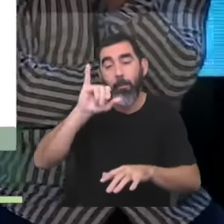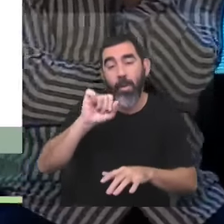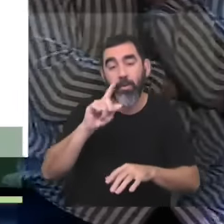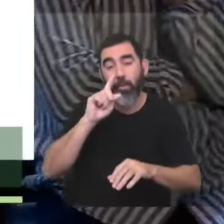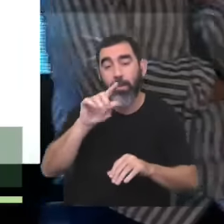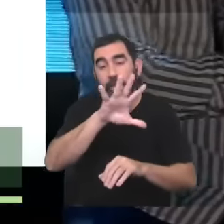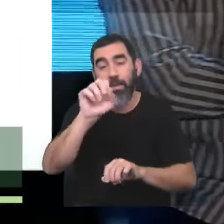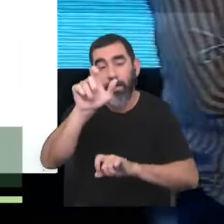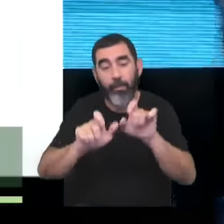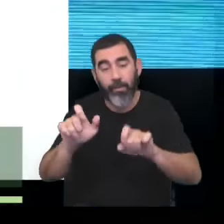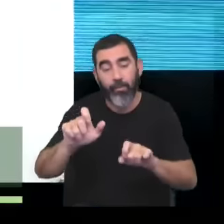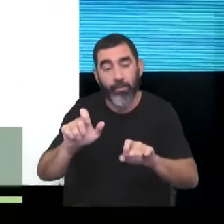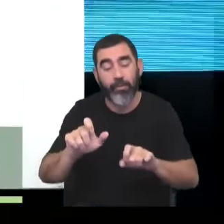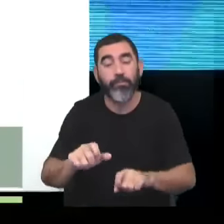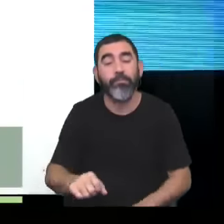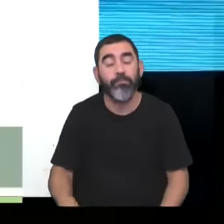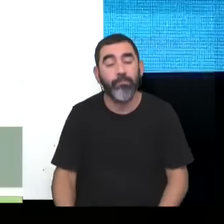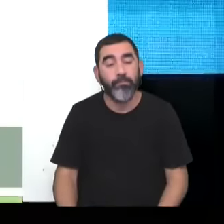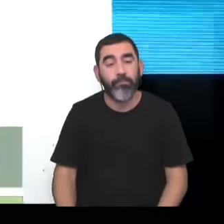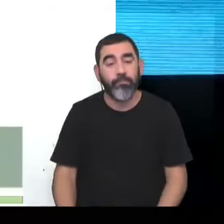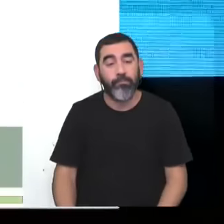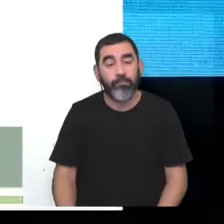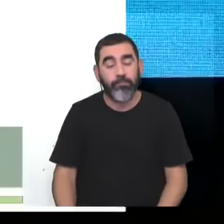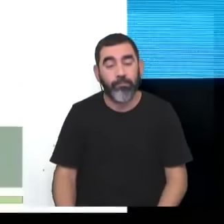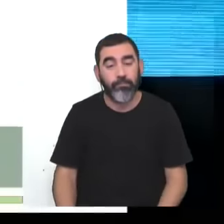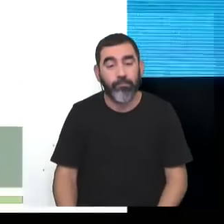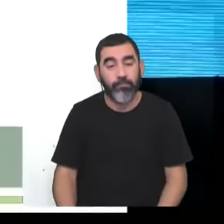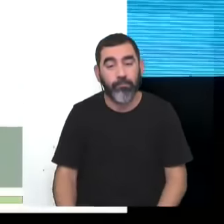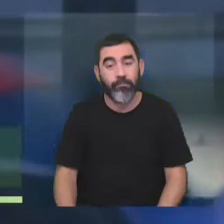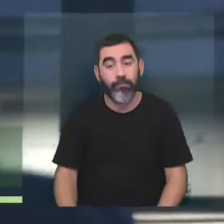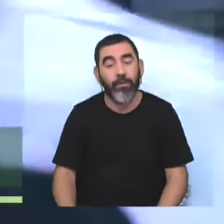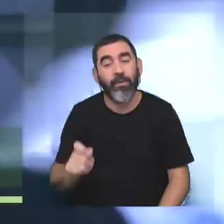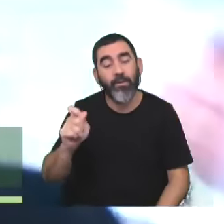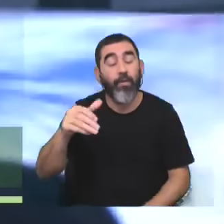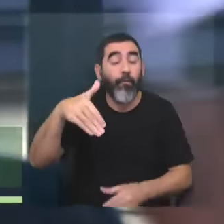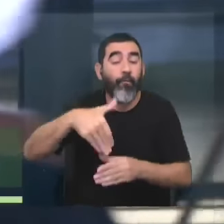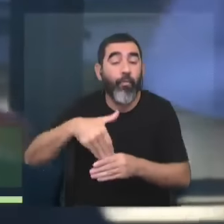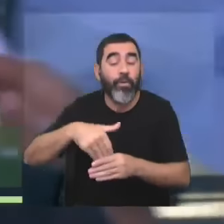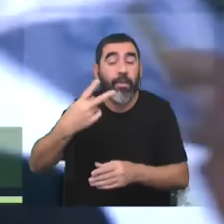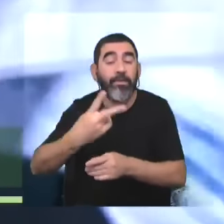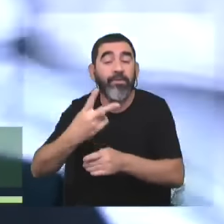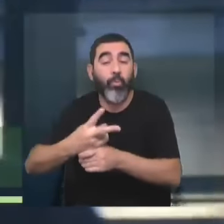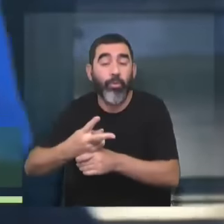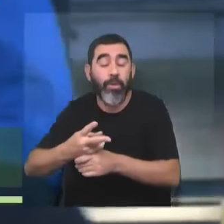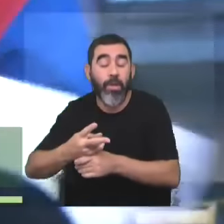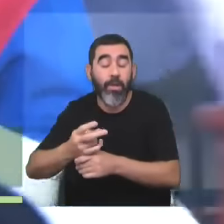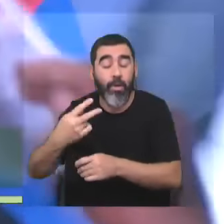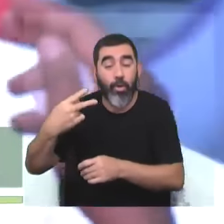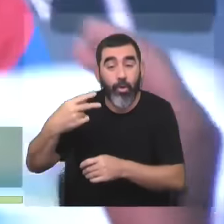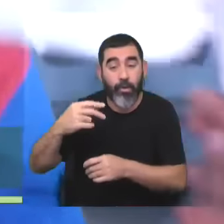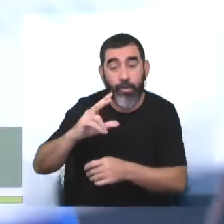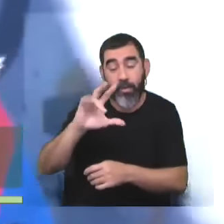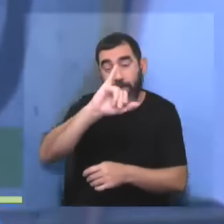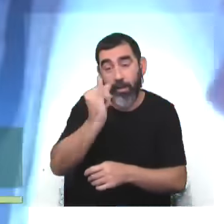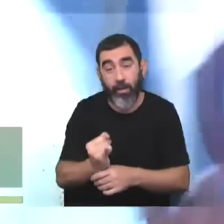mayores de 18 años de forma telefónica eh consultaron sobre quién votarían ante un eventual balotaje entre delgado y los principales